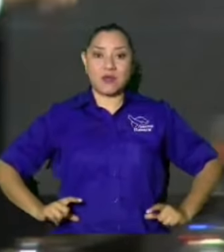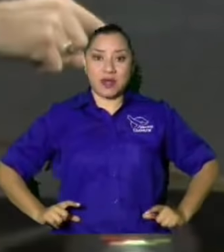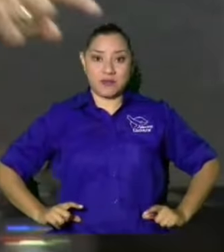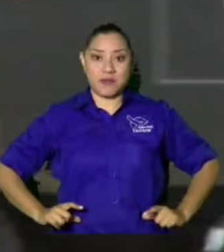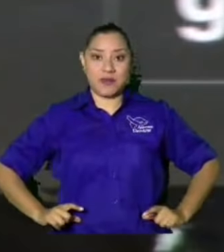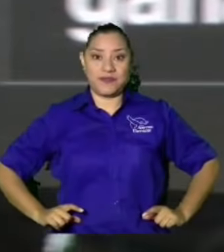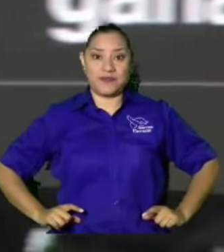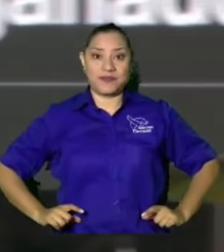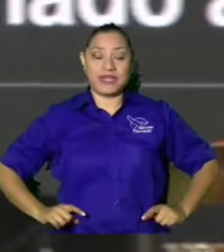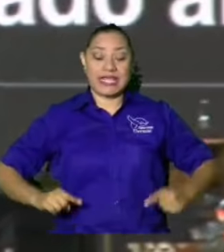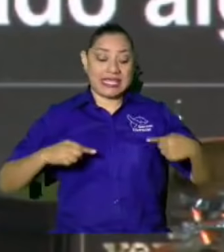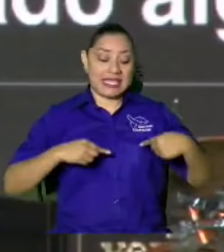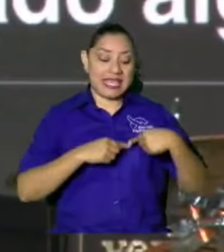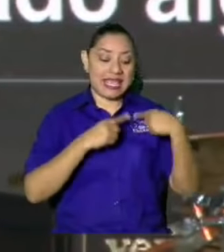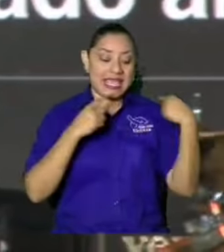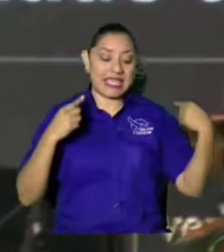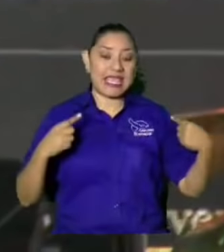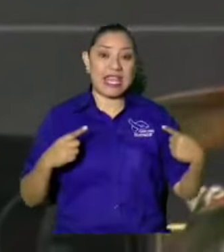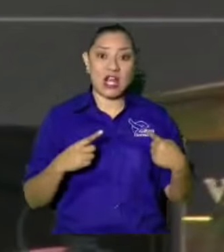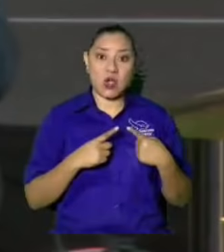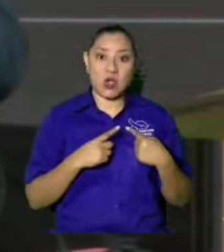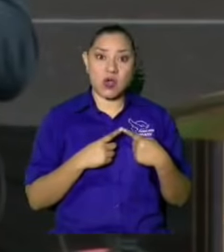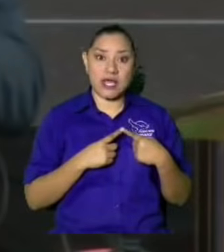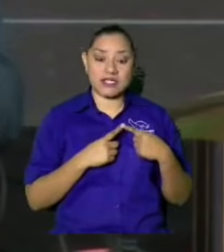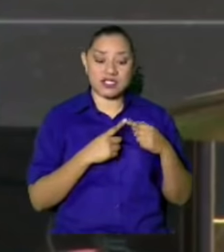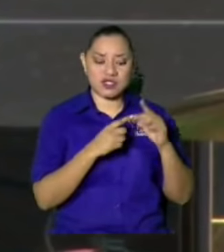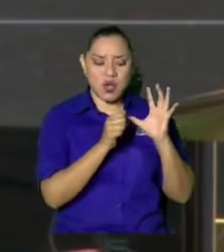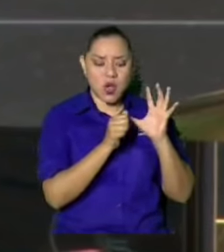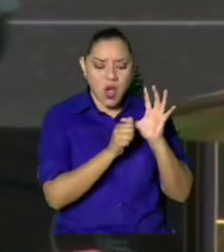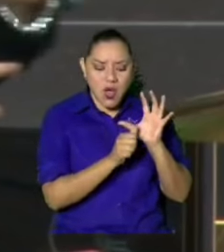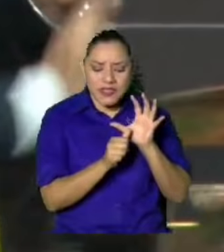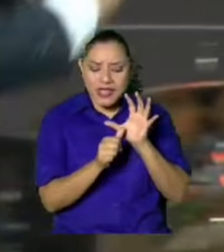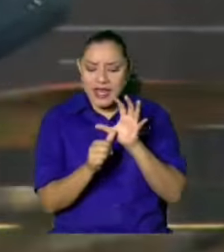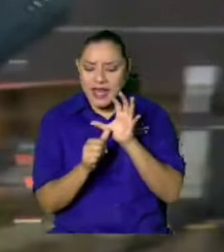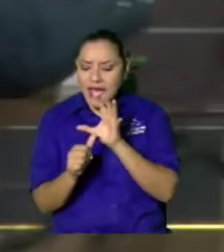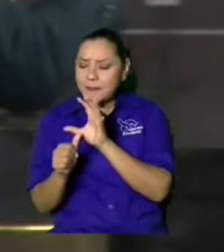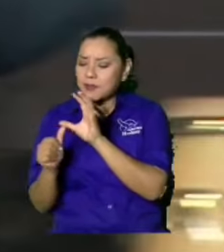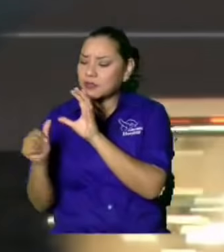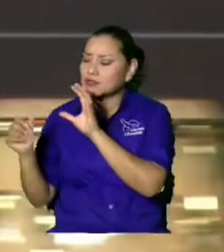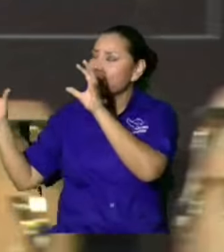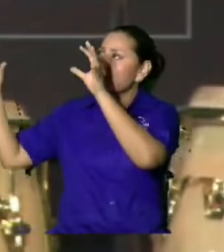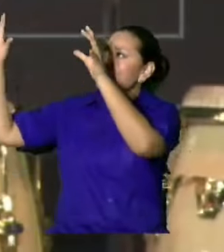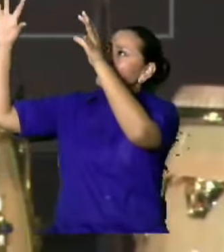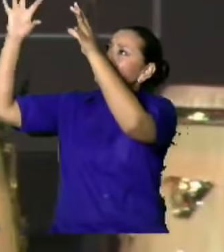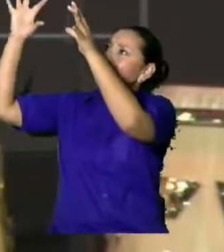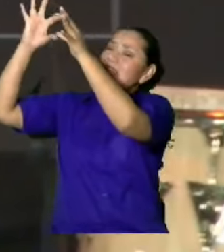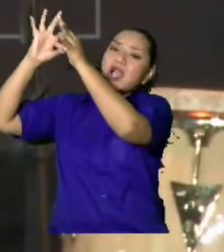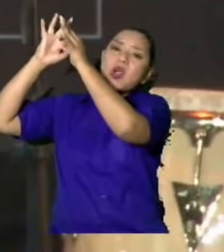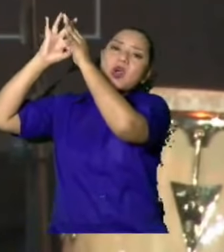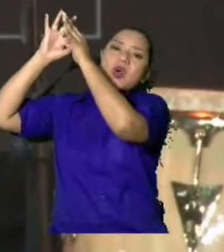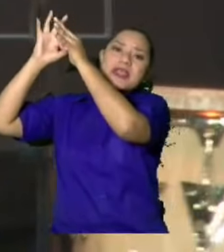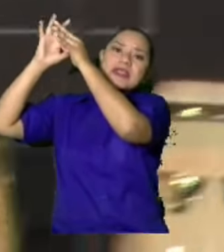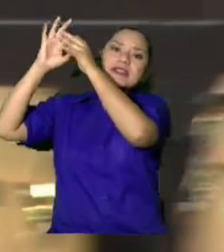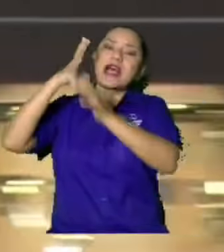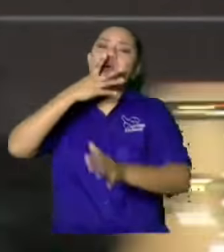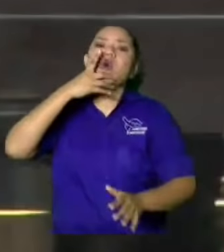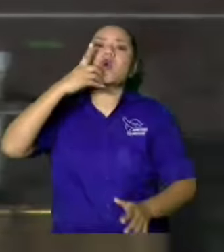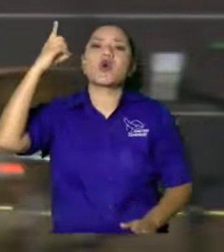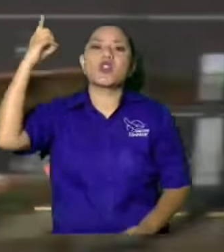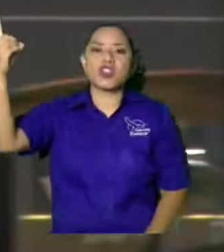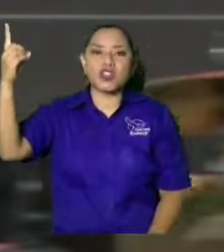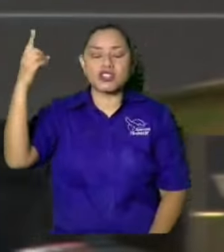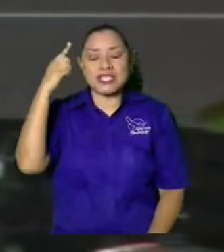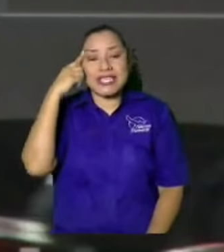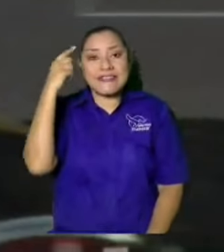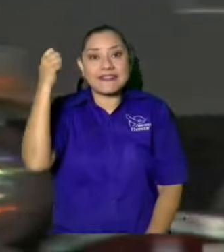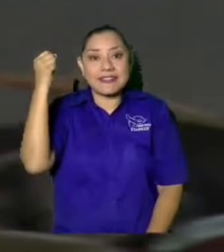puso en el corazón del apóstol, hermano, porque está conectado directamente con la visión de Dios, hermano. Él entendió